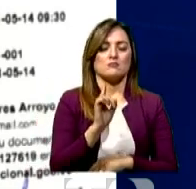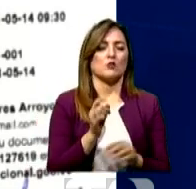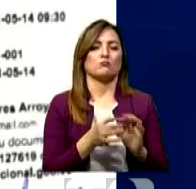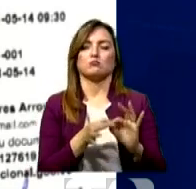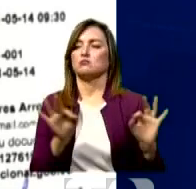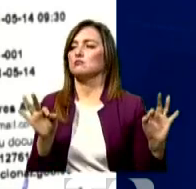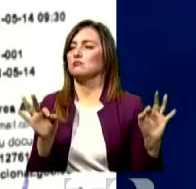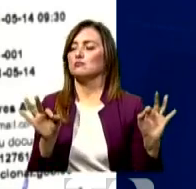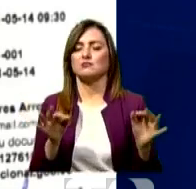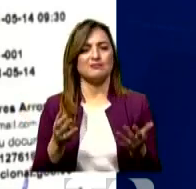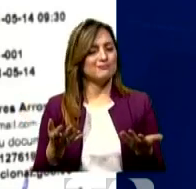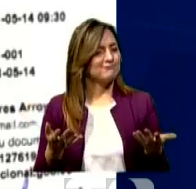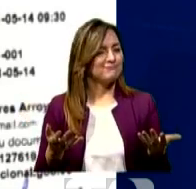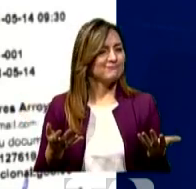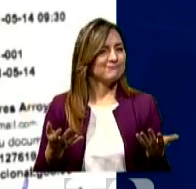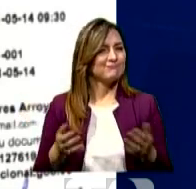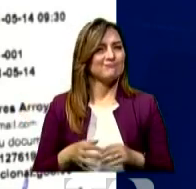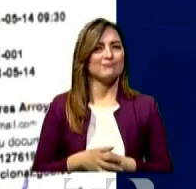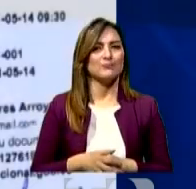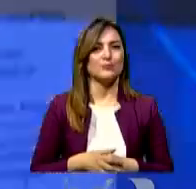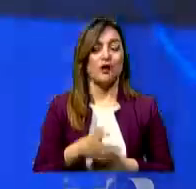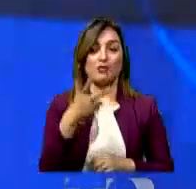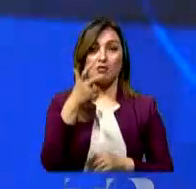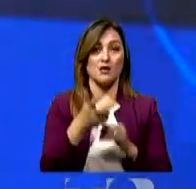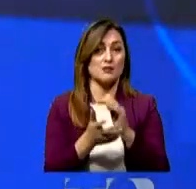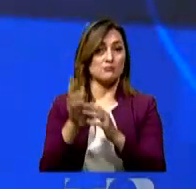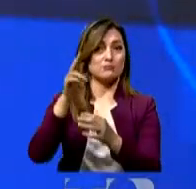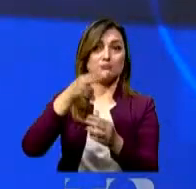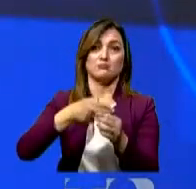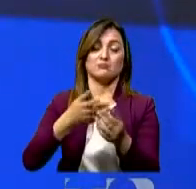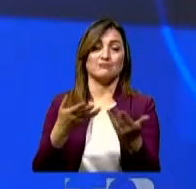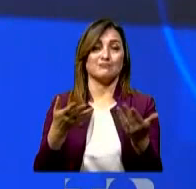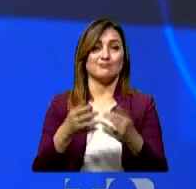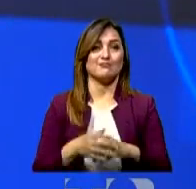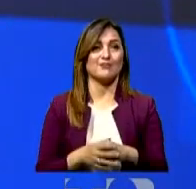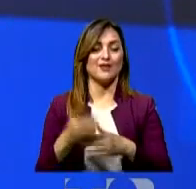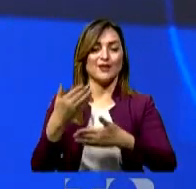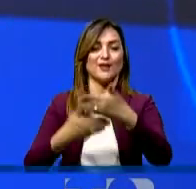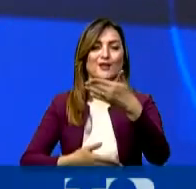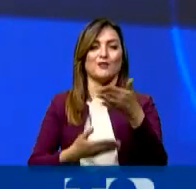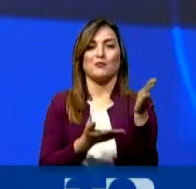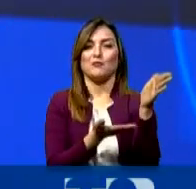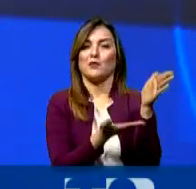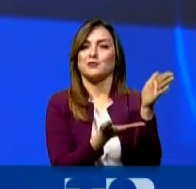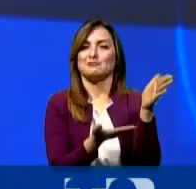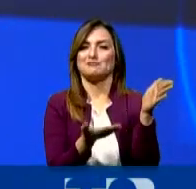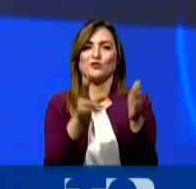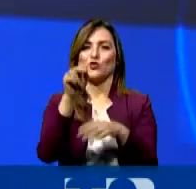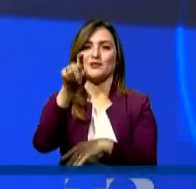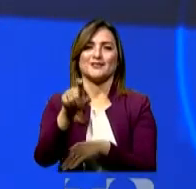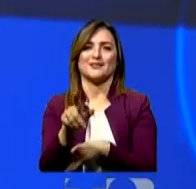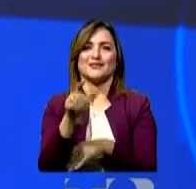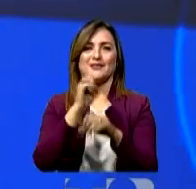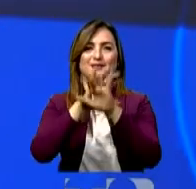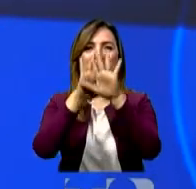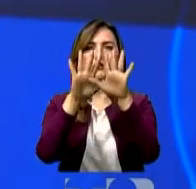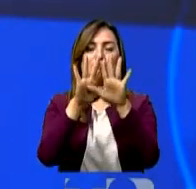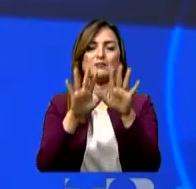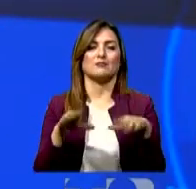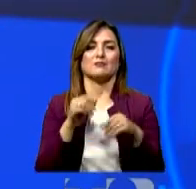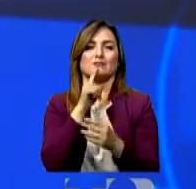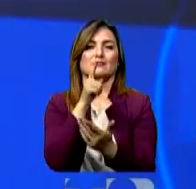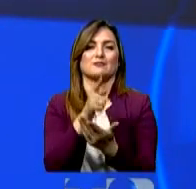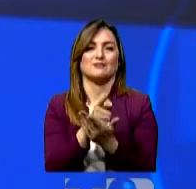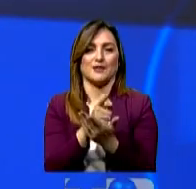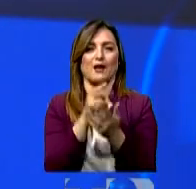somos los de cada parte gracias se fueron no hay necesidad de exhibir documento porque es un hecho evidente si estamos estoy reconociendo que es así